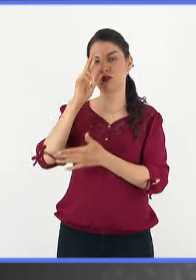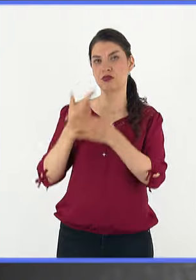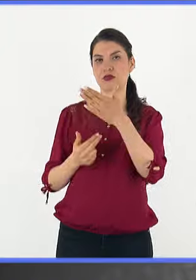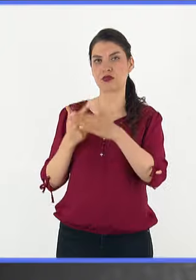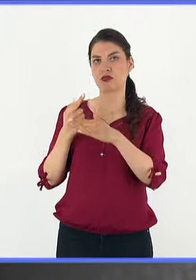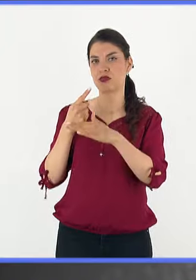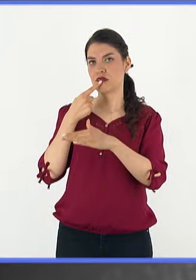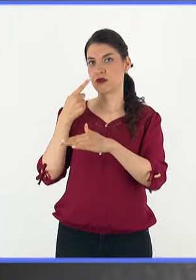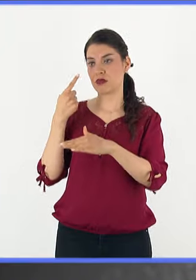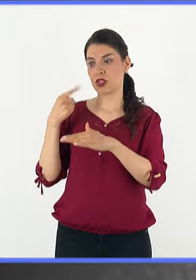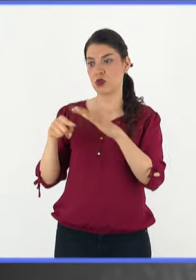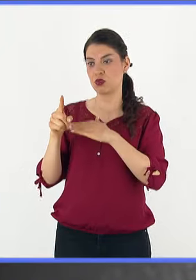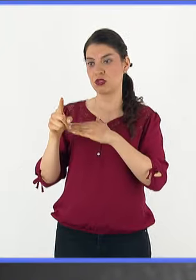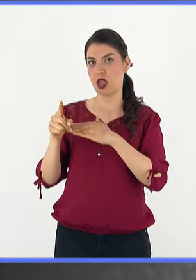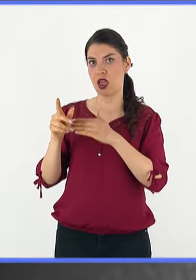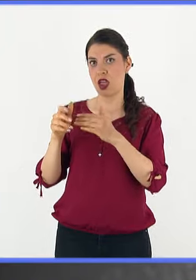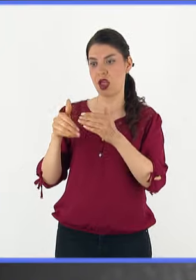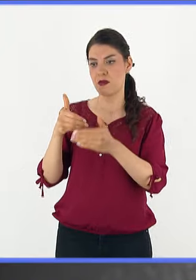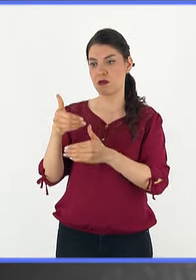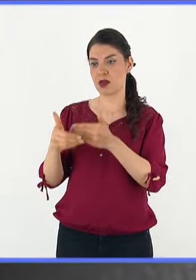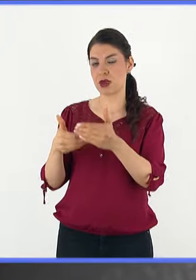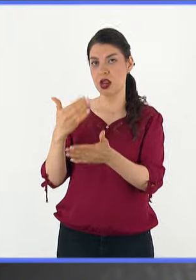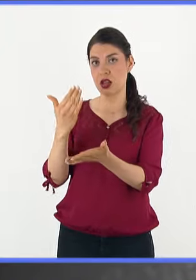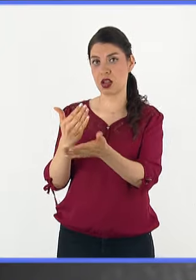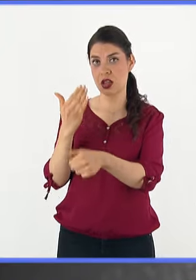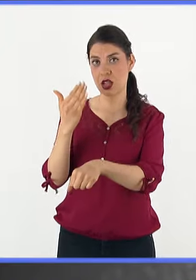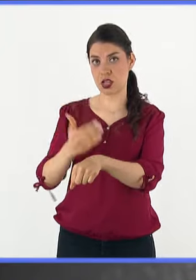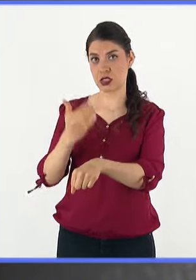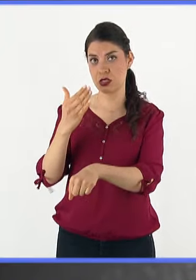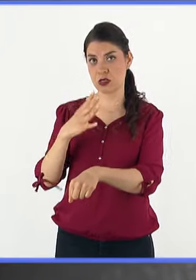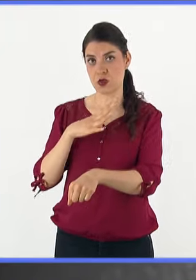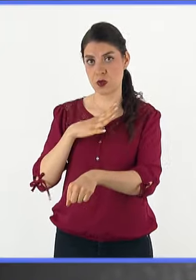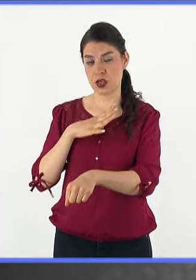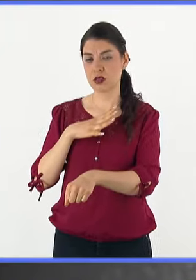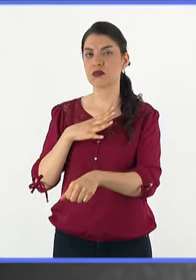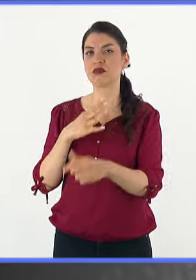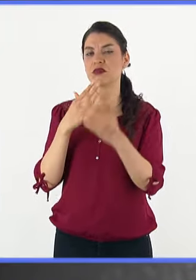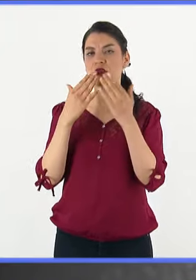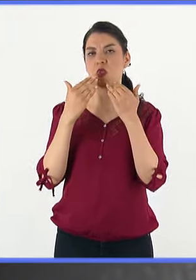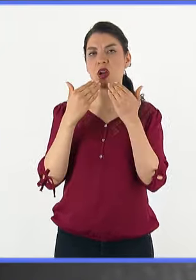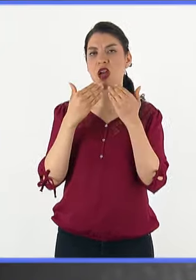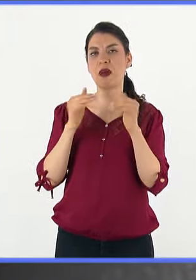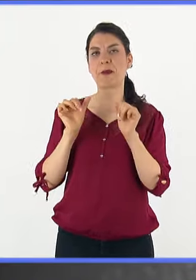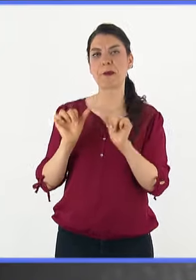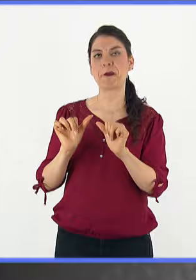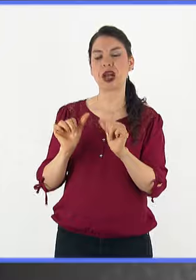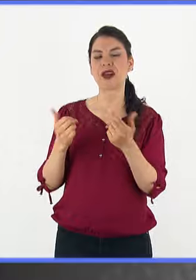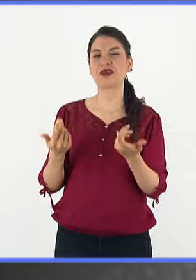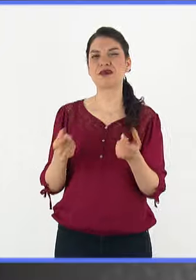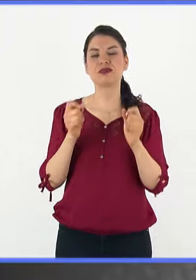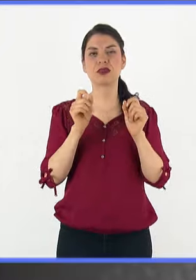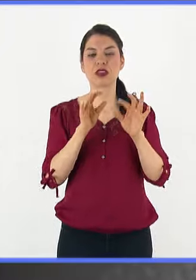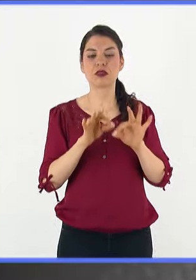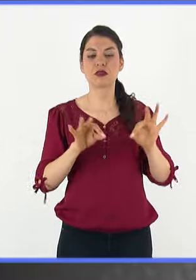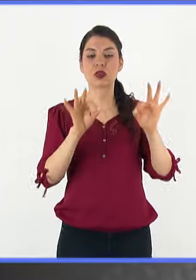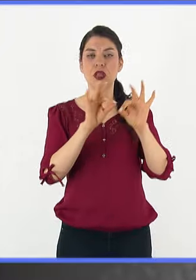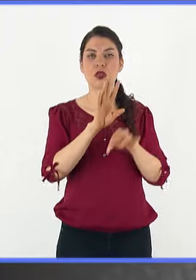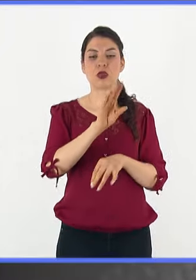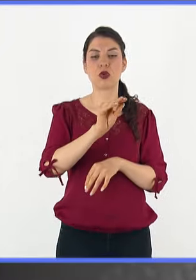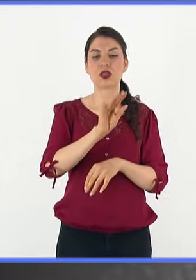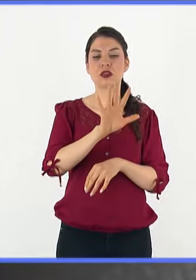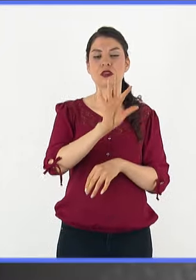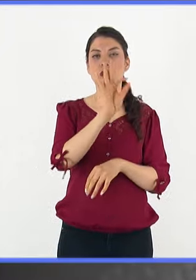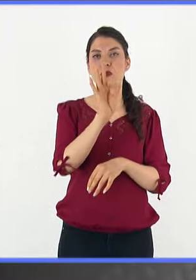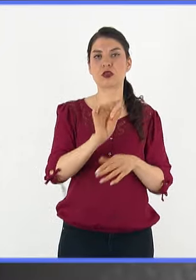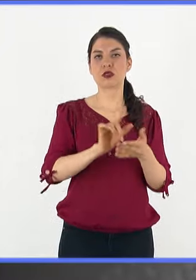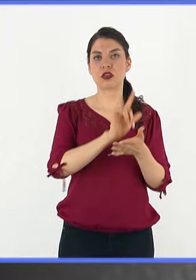concluyen En ningún tipo de de castigo corporal para el infractor y y por el otro lado también es importante señalar que el 95 por de los